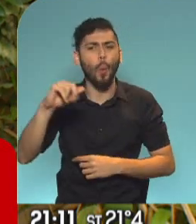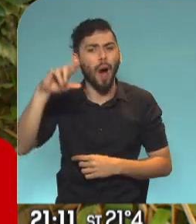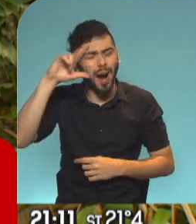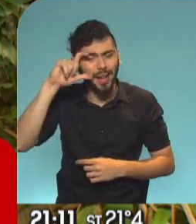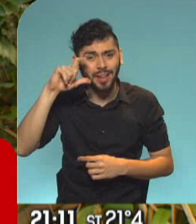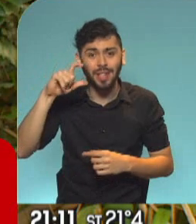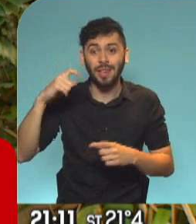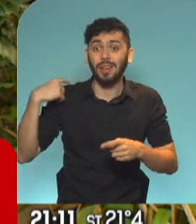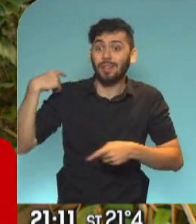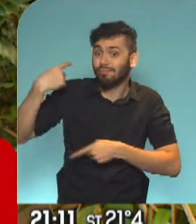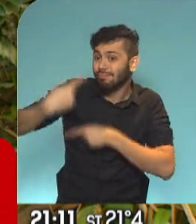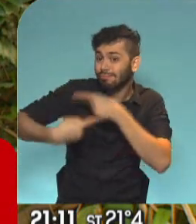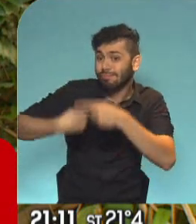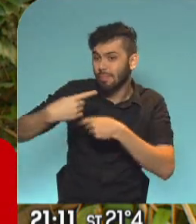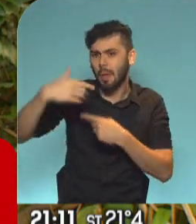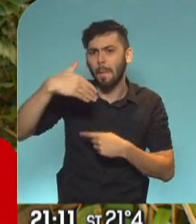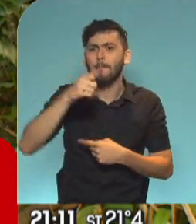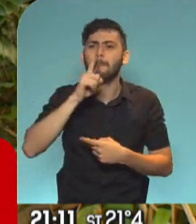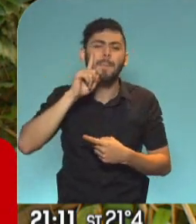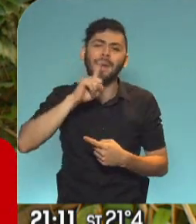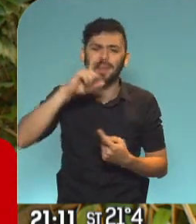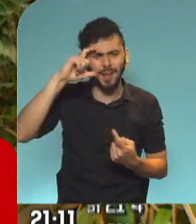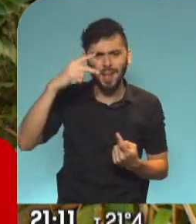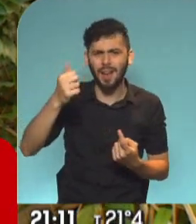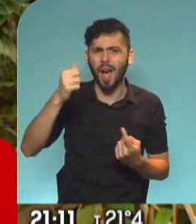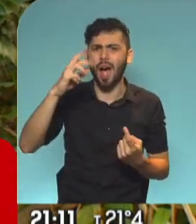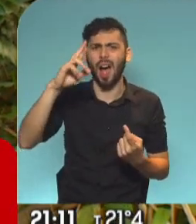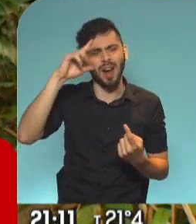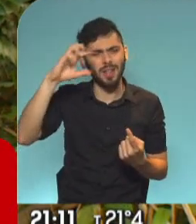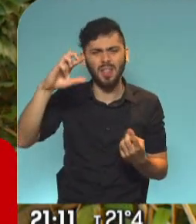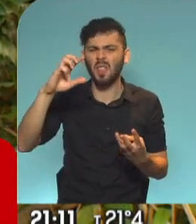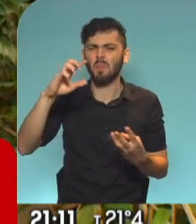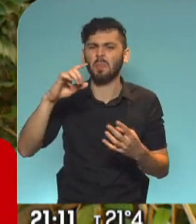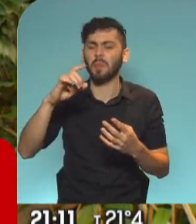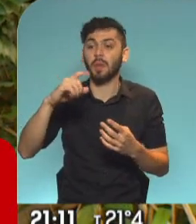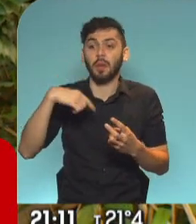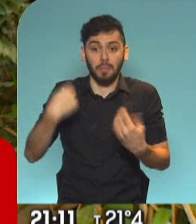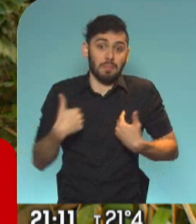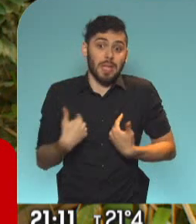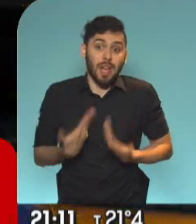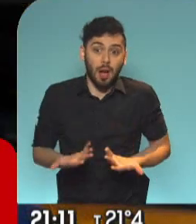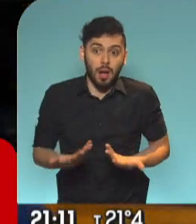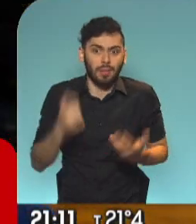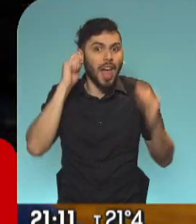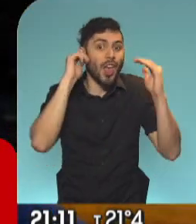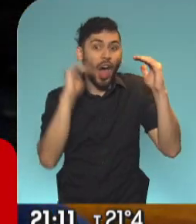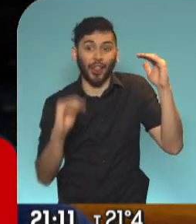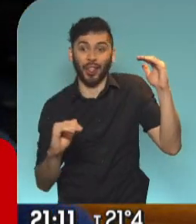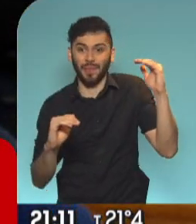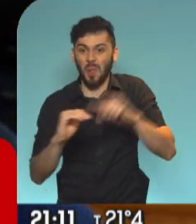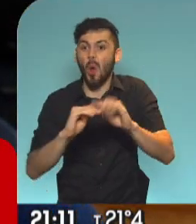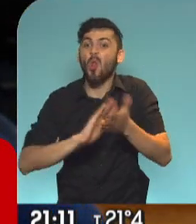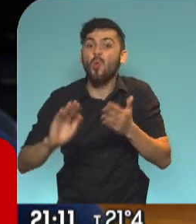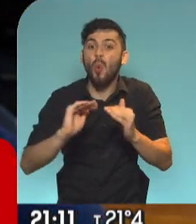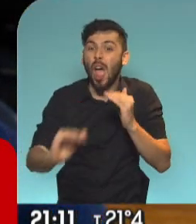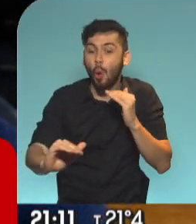generación siguiente, la de Maitena, Rep, Langer y la mía. Y las nuevas generaciones